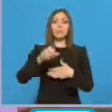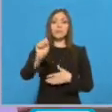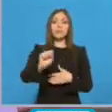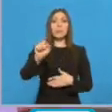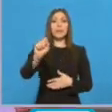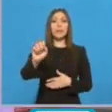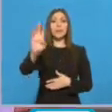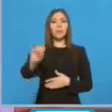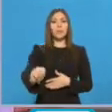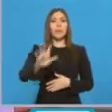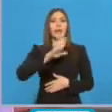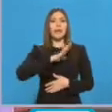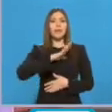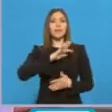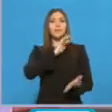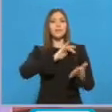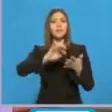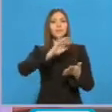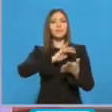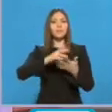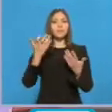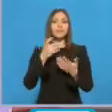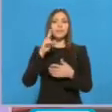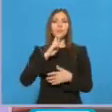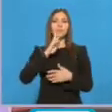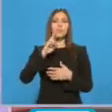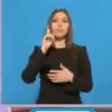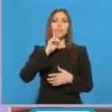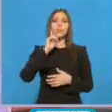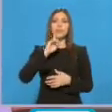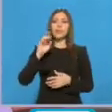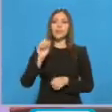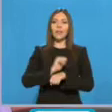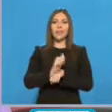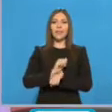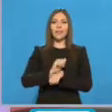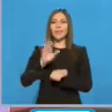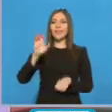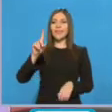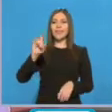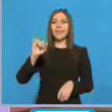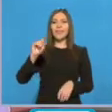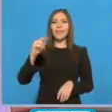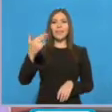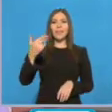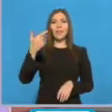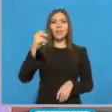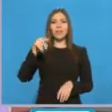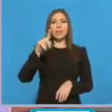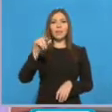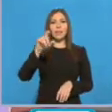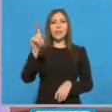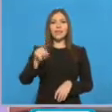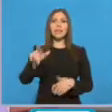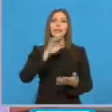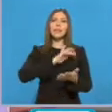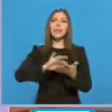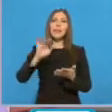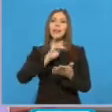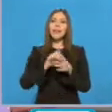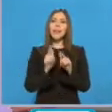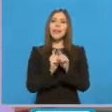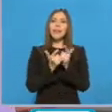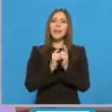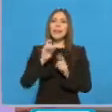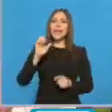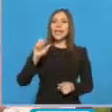29 tendremos una lectura en voz alta a cargo de la actriz Edith González, que leerá para niños El viejo y la mar de Ernest